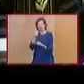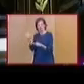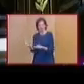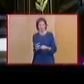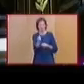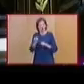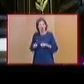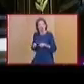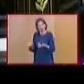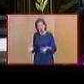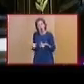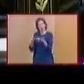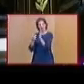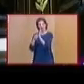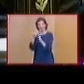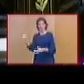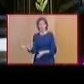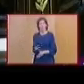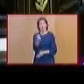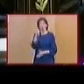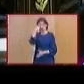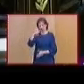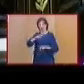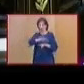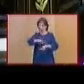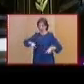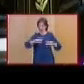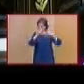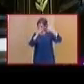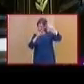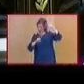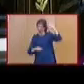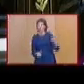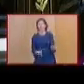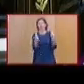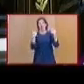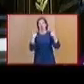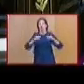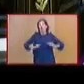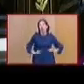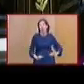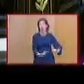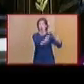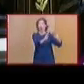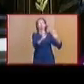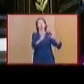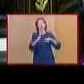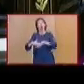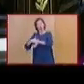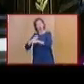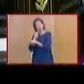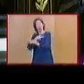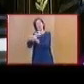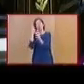oferta. Muchas de estas reformas, sin duda alguna, son responsabilidad de los propietarios, pero las Administraciones Públicas han de dar